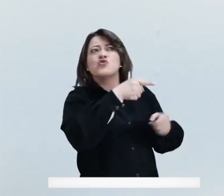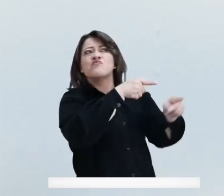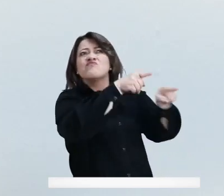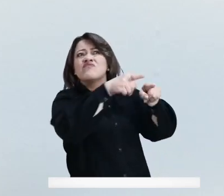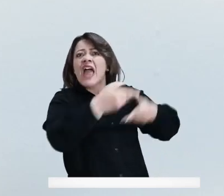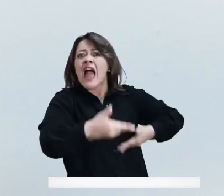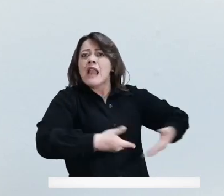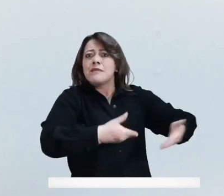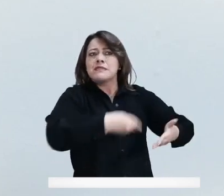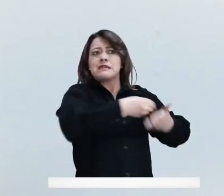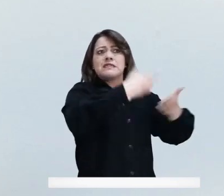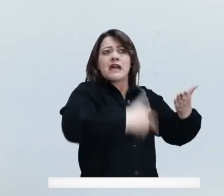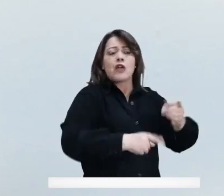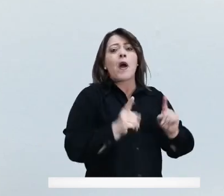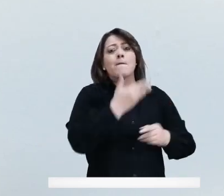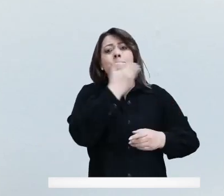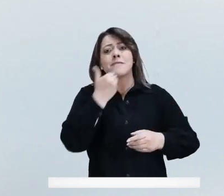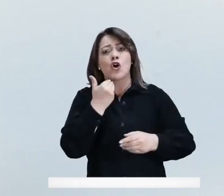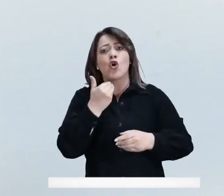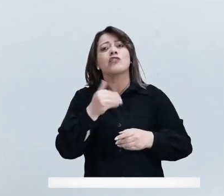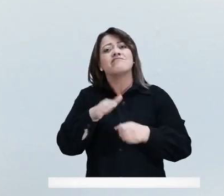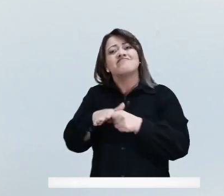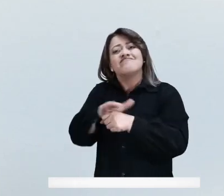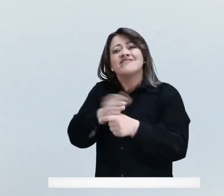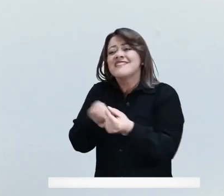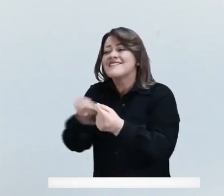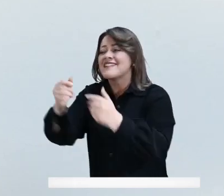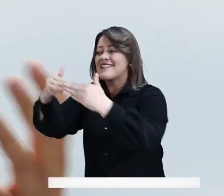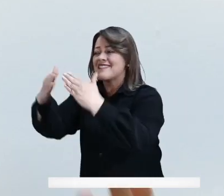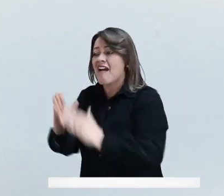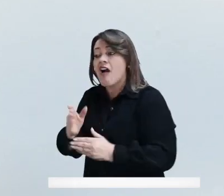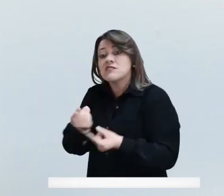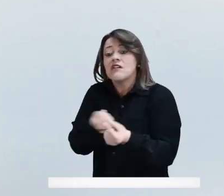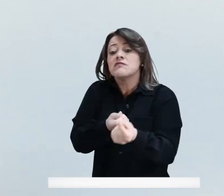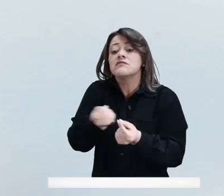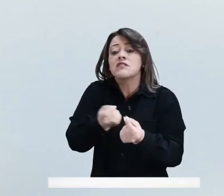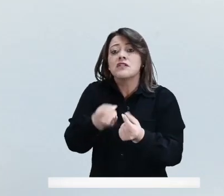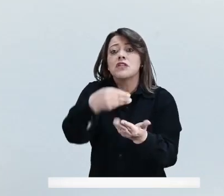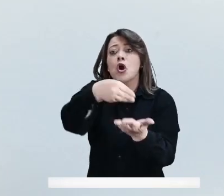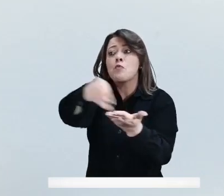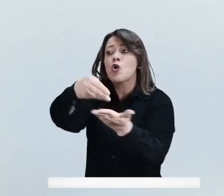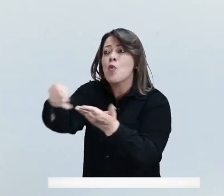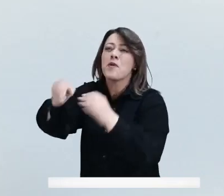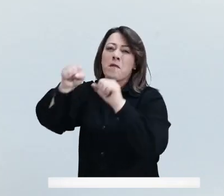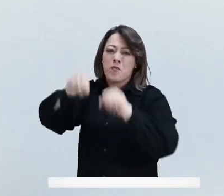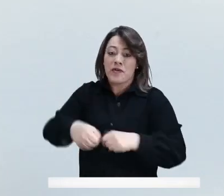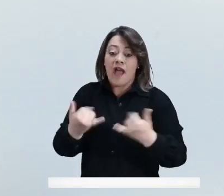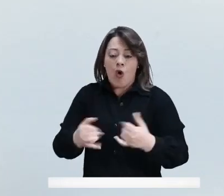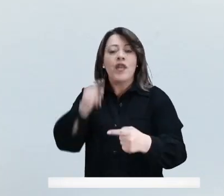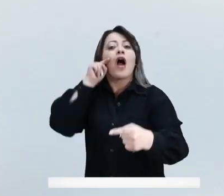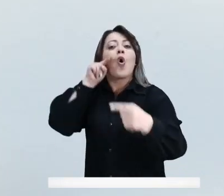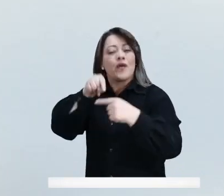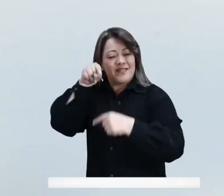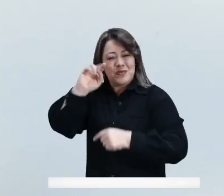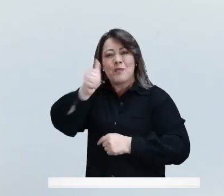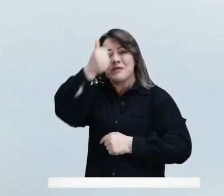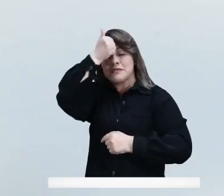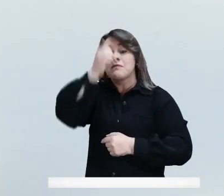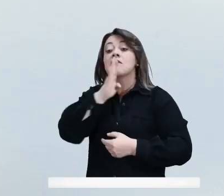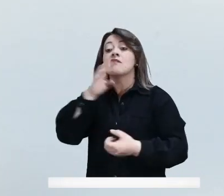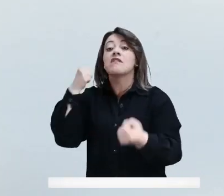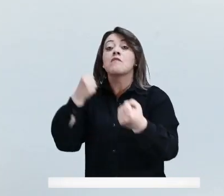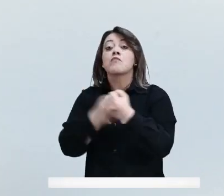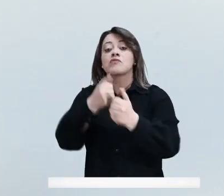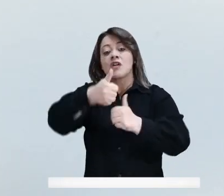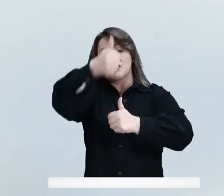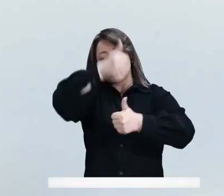pues eso sea una transferencia monetaria que pueda usarla en su barrio, comprando en la tienda de la esquina, comprando lo que necesita, la plata le va a rendir más